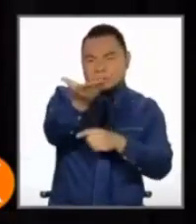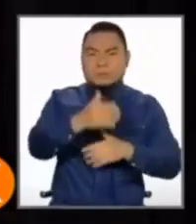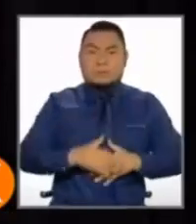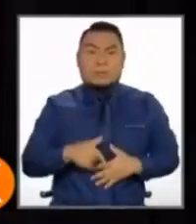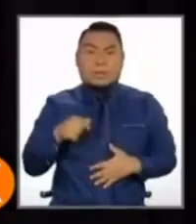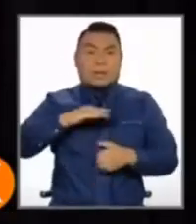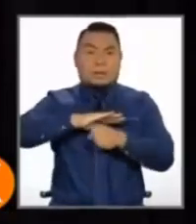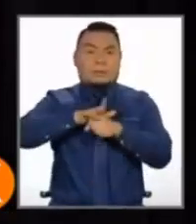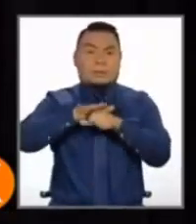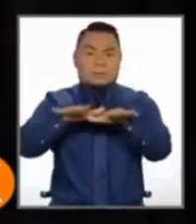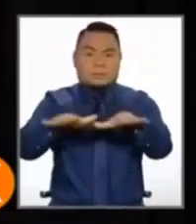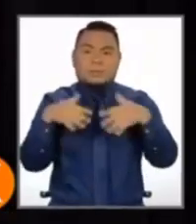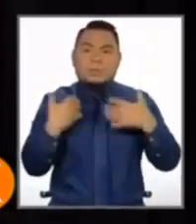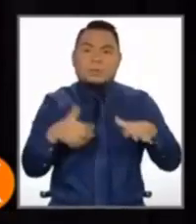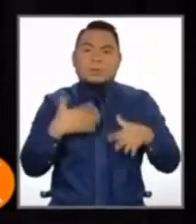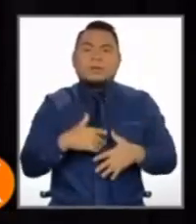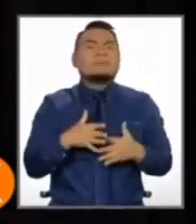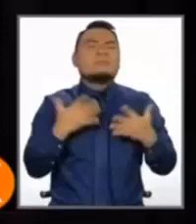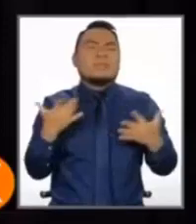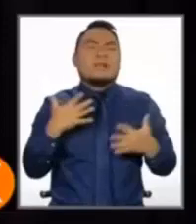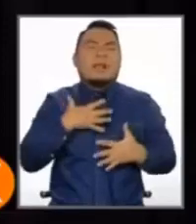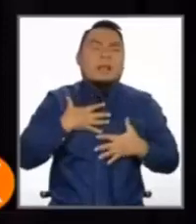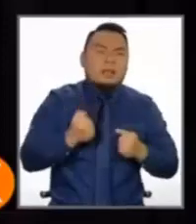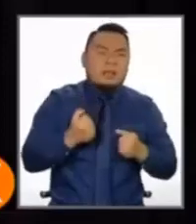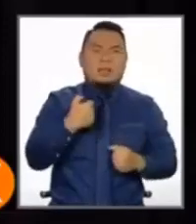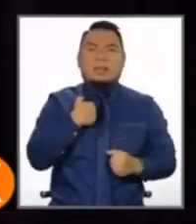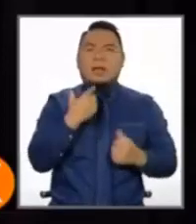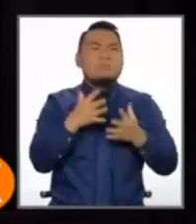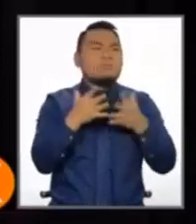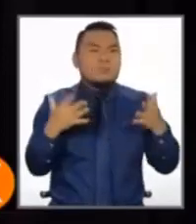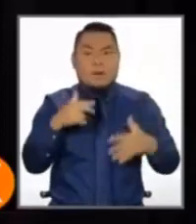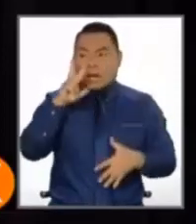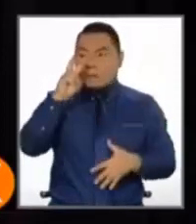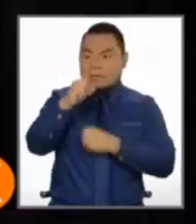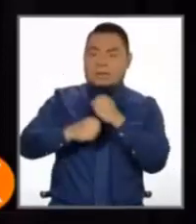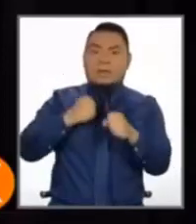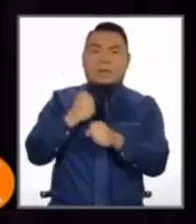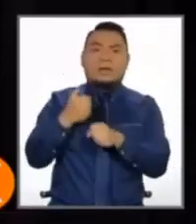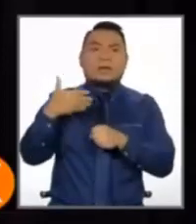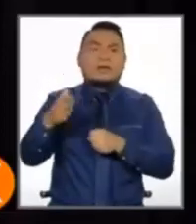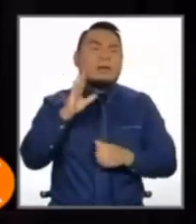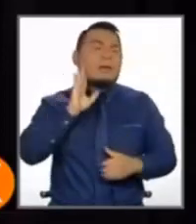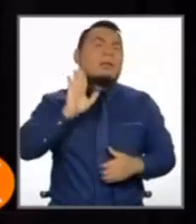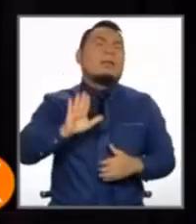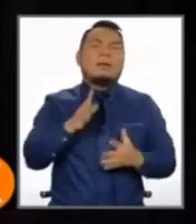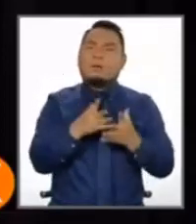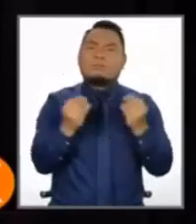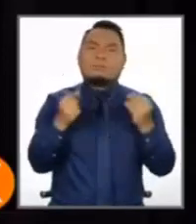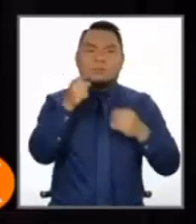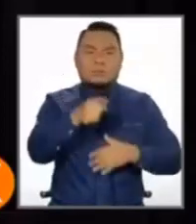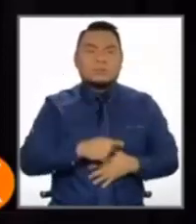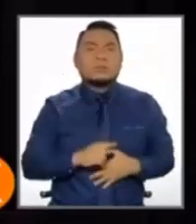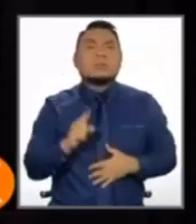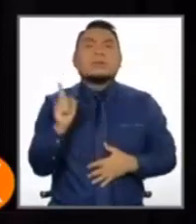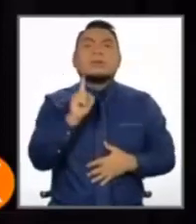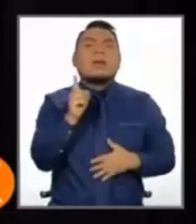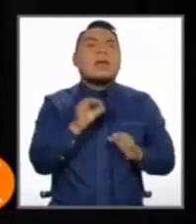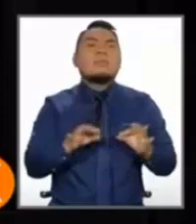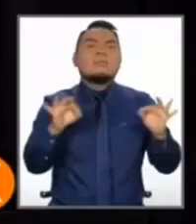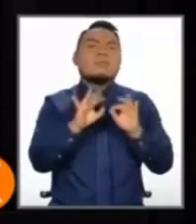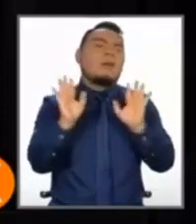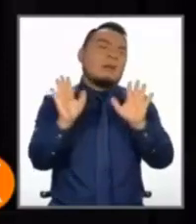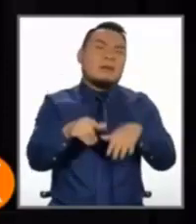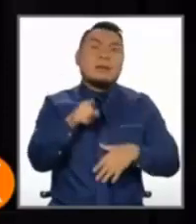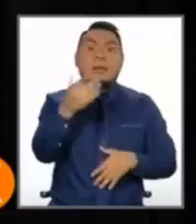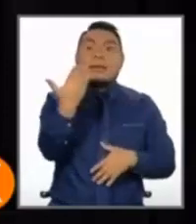La pandemia ha enrostrado lo mal que te ha tratado la salud. En los últimos 20 años te han dado la espalda por completo. No les has importado nada